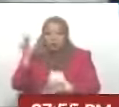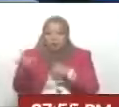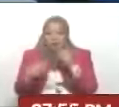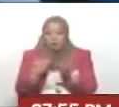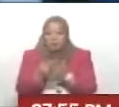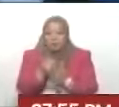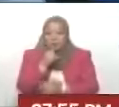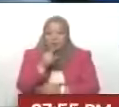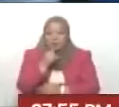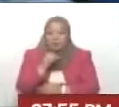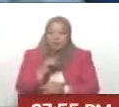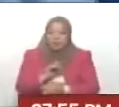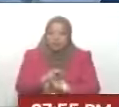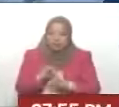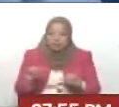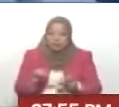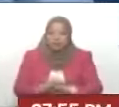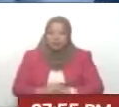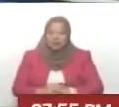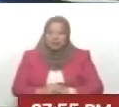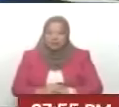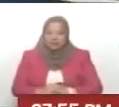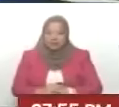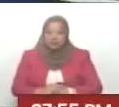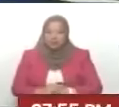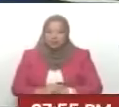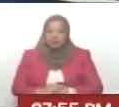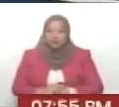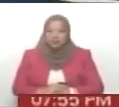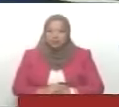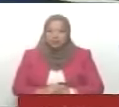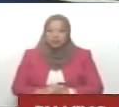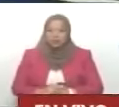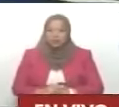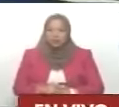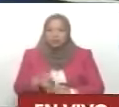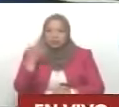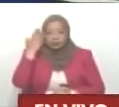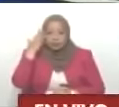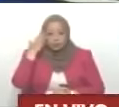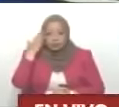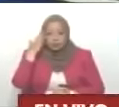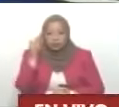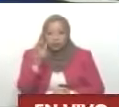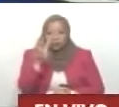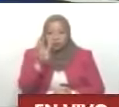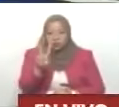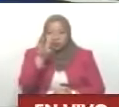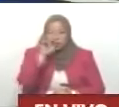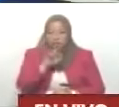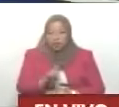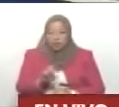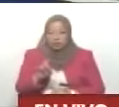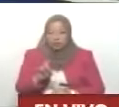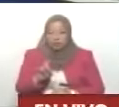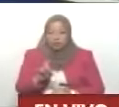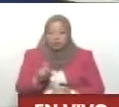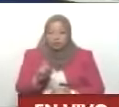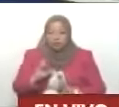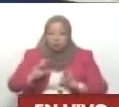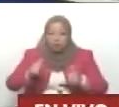Mario, invencible. Presidente, usted sabe que hace 2 años, cuando comenzó el conflicto en